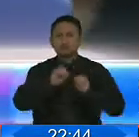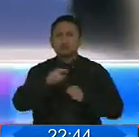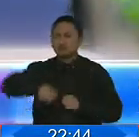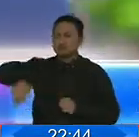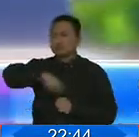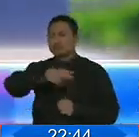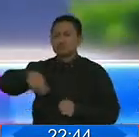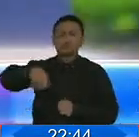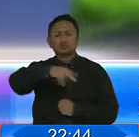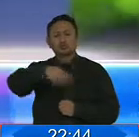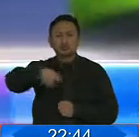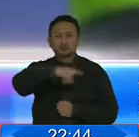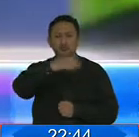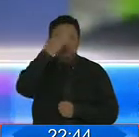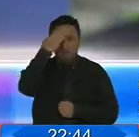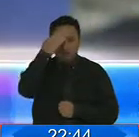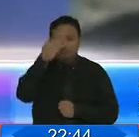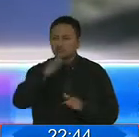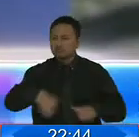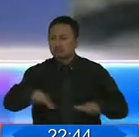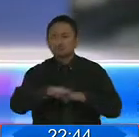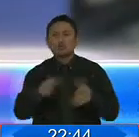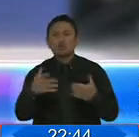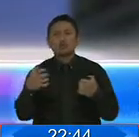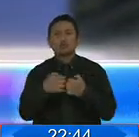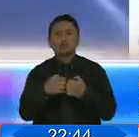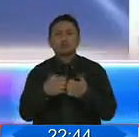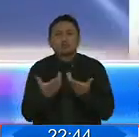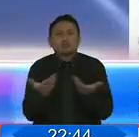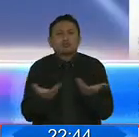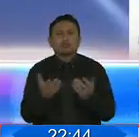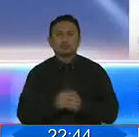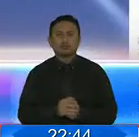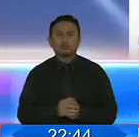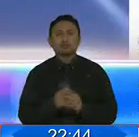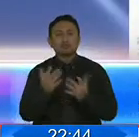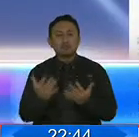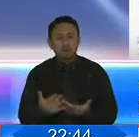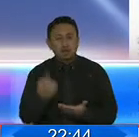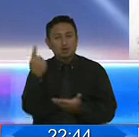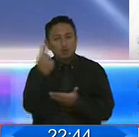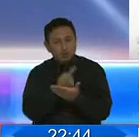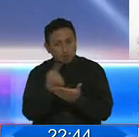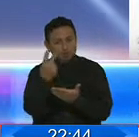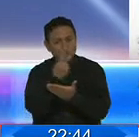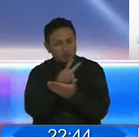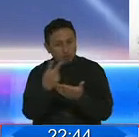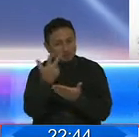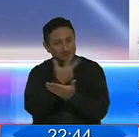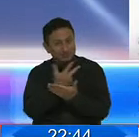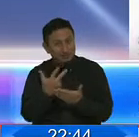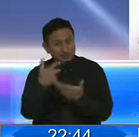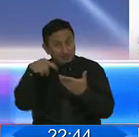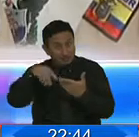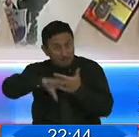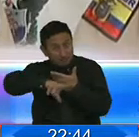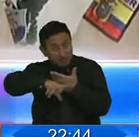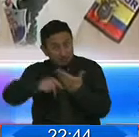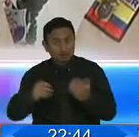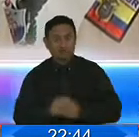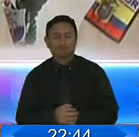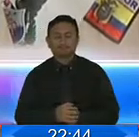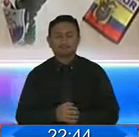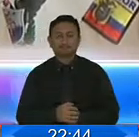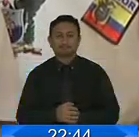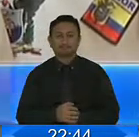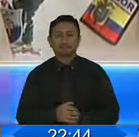taller, sabían dónde estaban las herramientas y equipos de mecánica, esperaron varias semanas para dar el golpe delictivo. Cuya acción